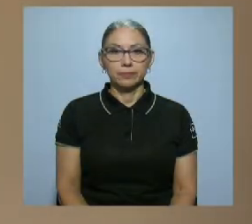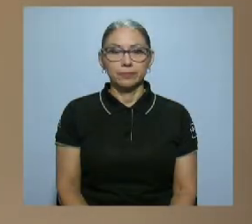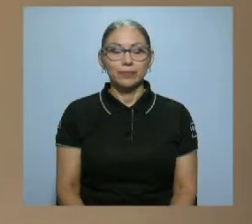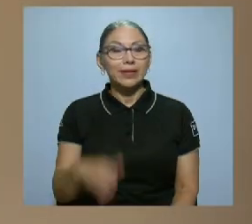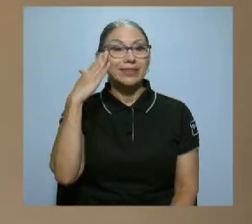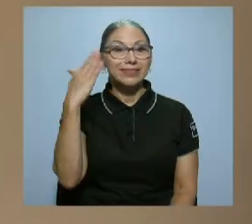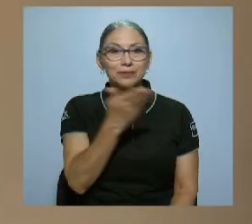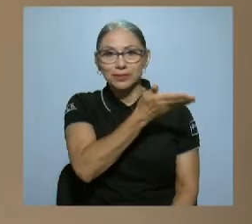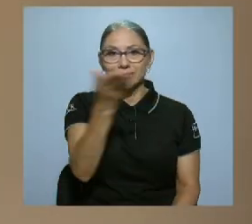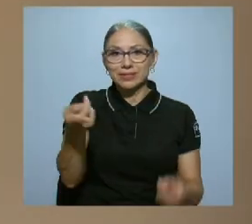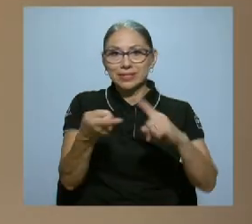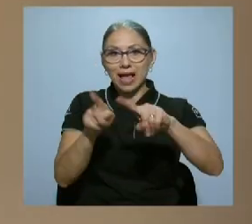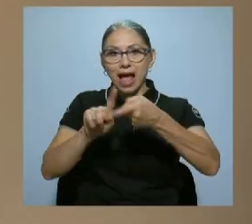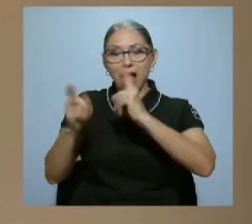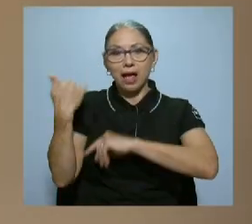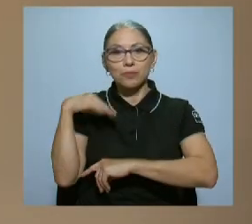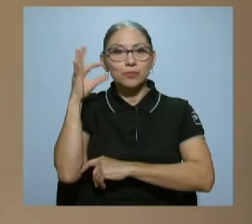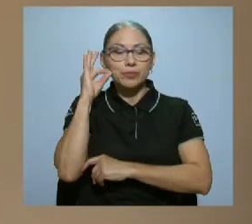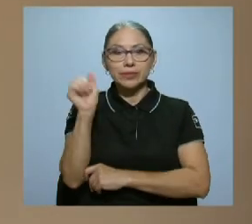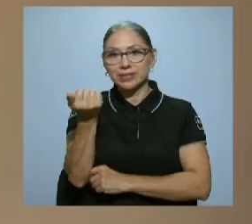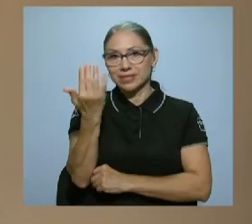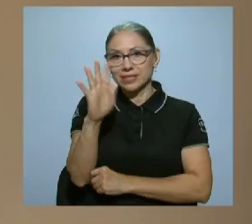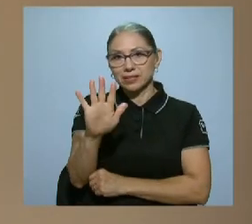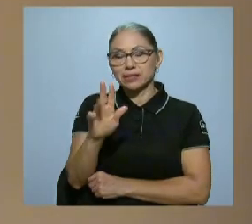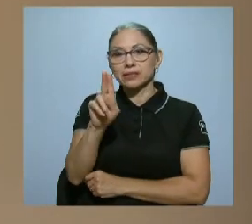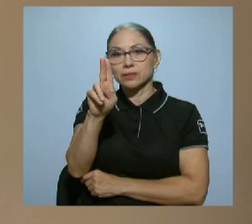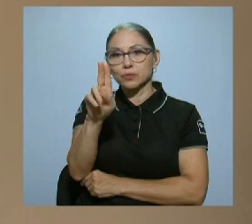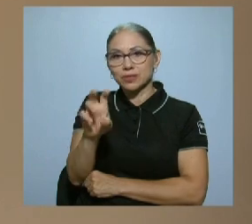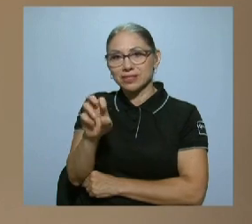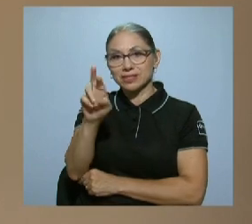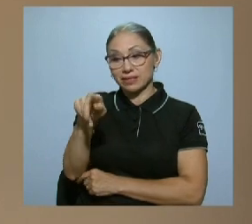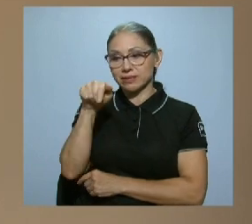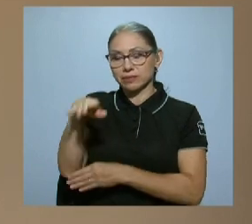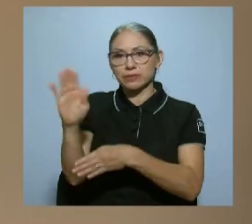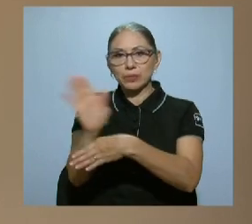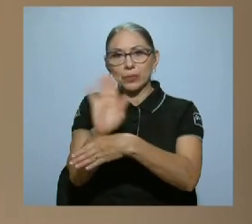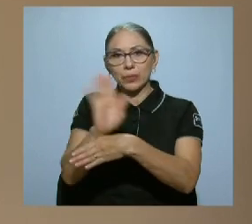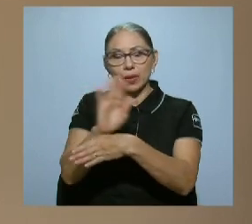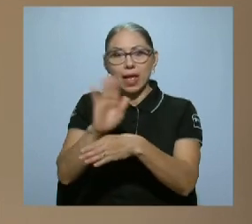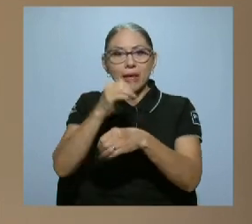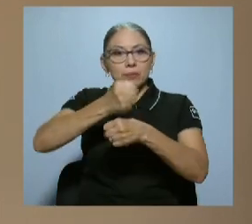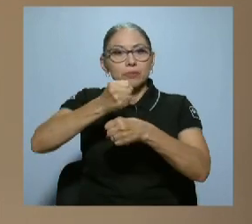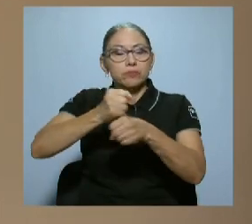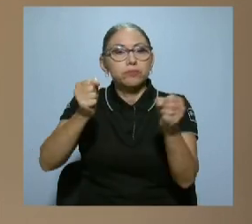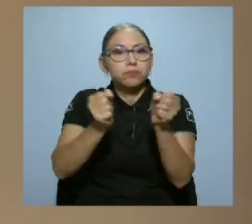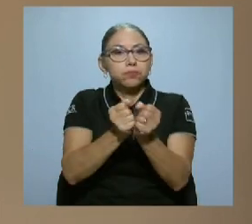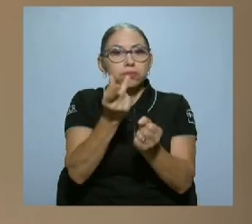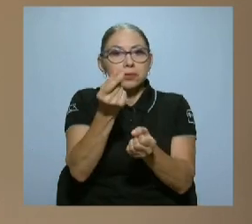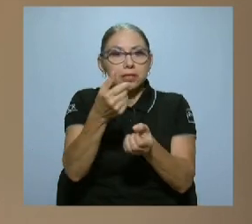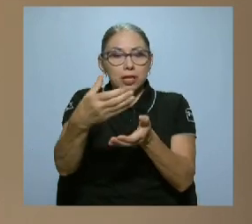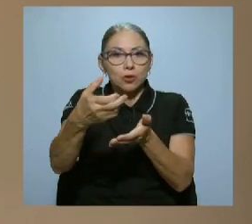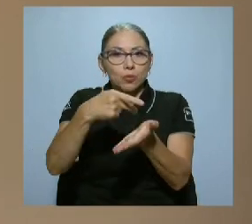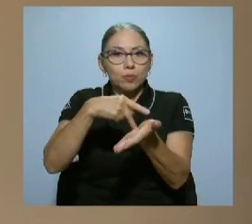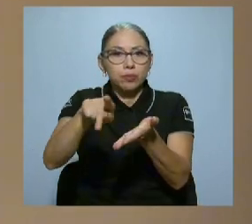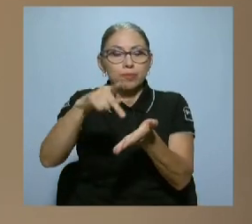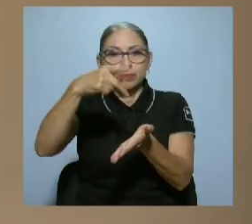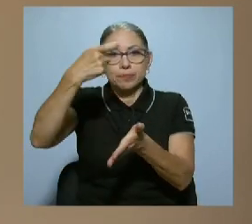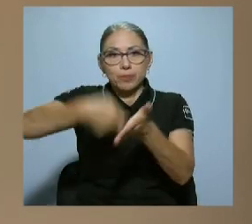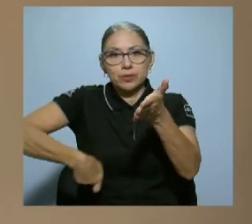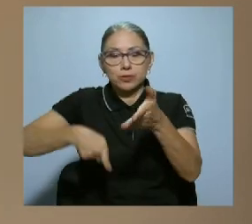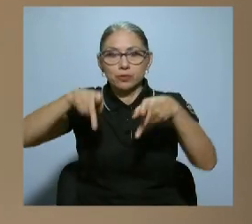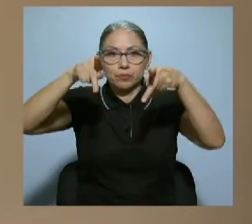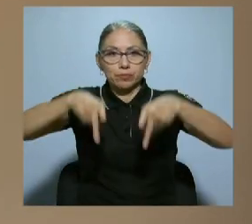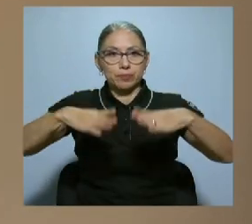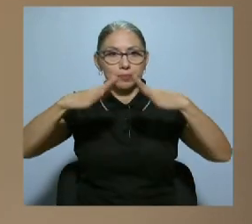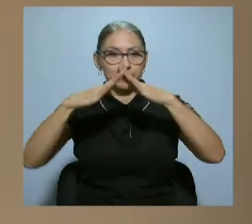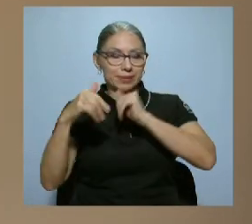Los saludamos, amigas y amigos de 15 UCR, este medio televisivo que se paga con los impuestos que tributan los habitantes de este país,